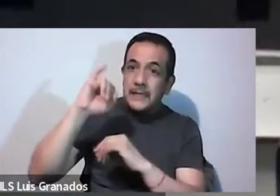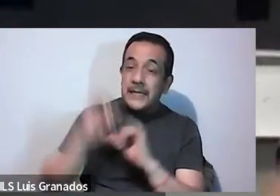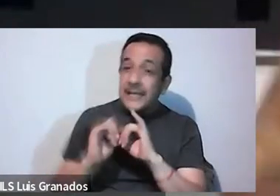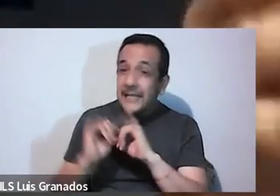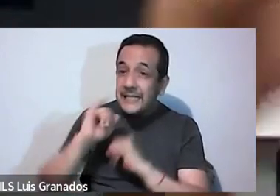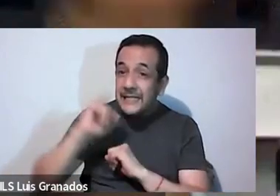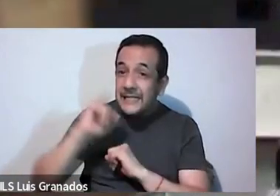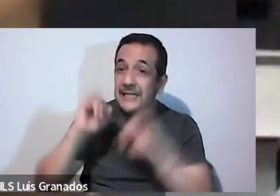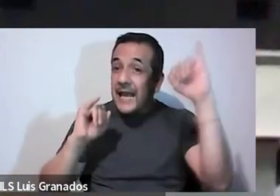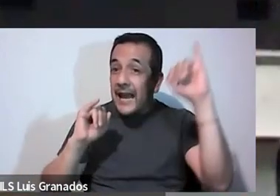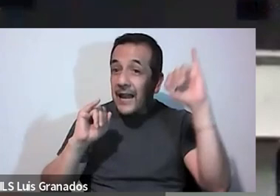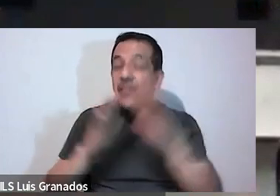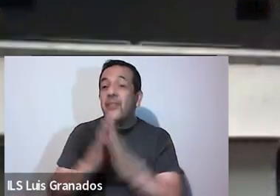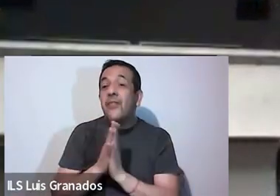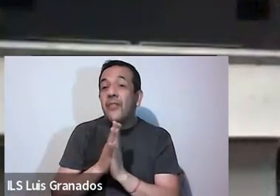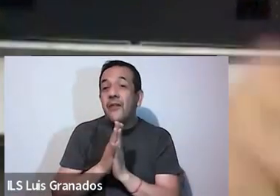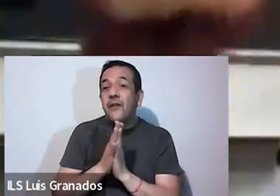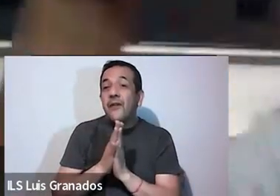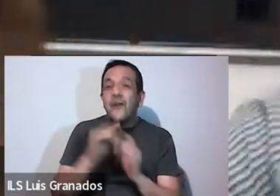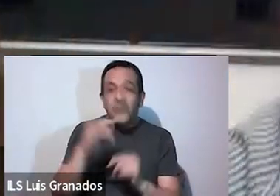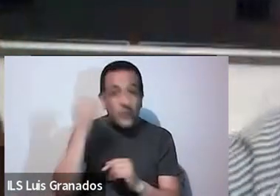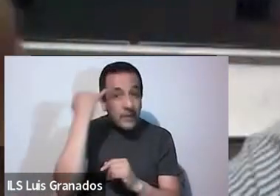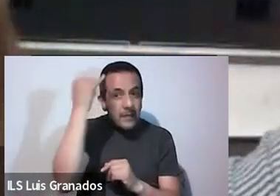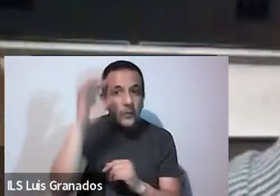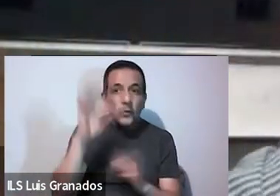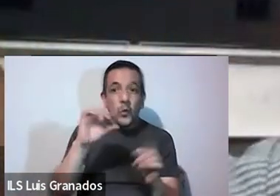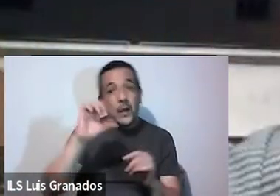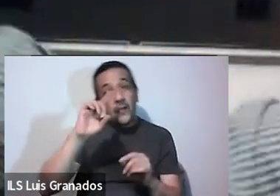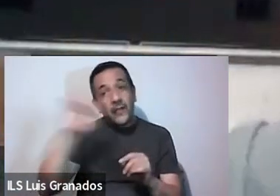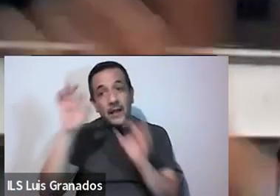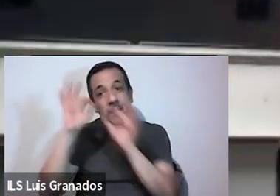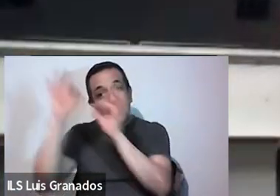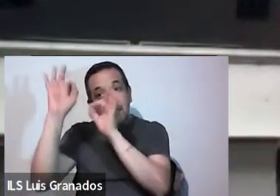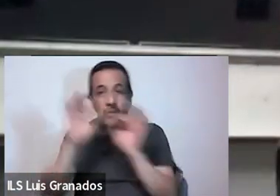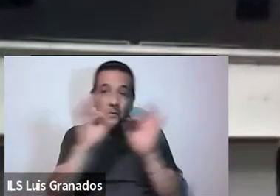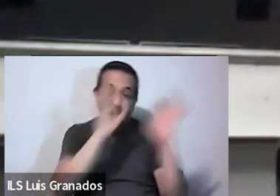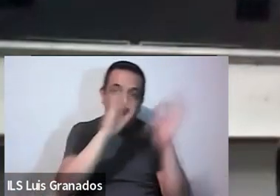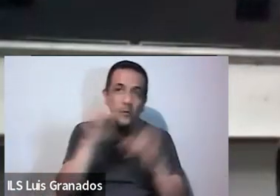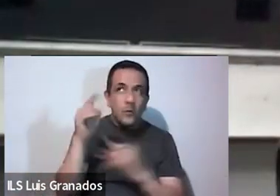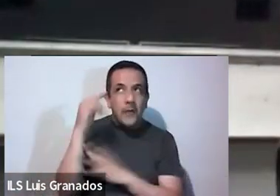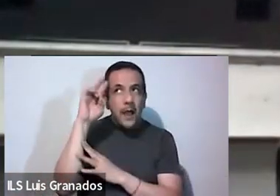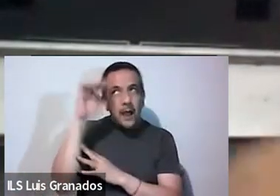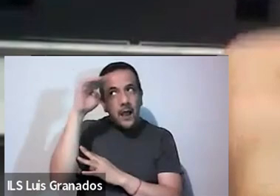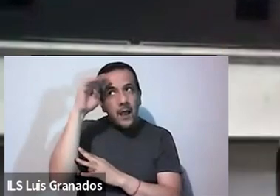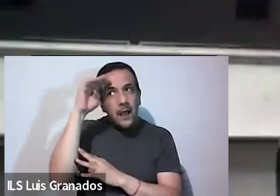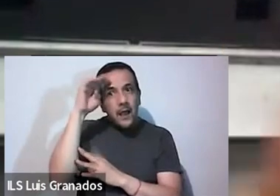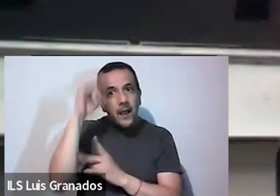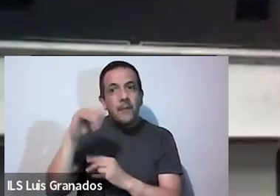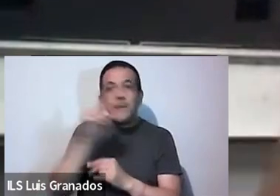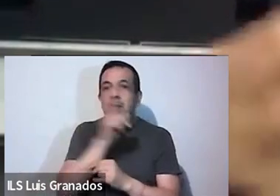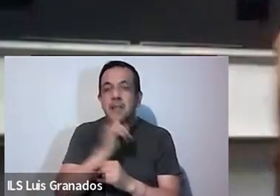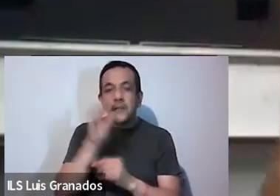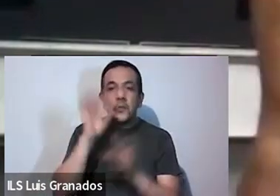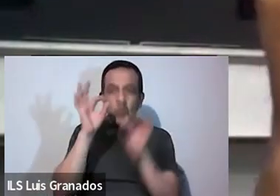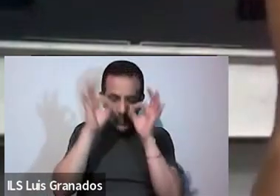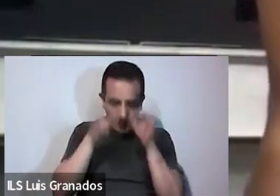inventando. Si la desvías hacia arriba, hacia el lado derecho, estás recordando una mentira preconcebida que ya pensabas contar. Si volteas hacia abajo,